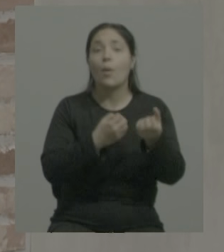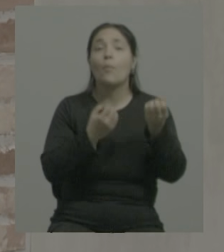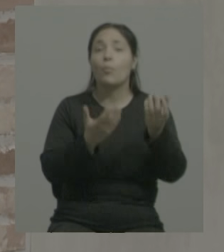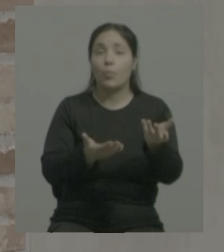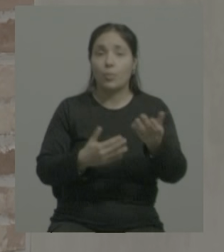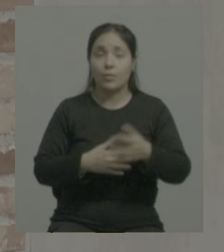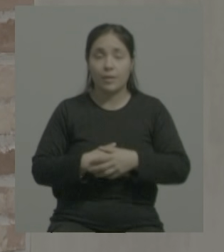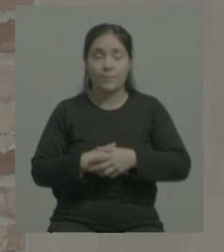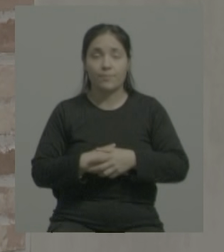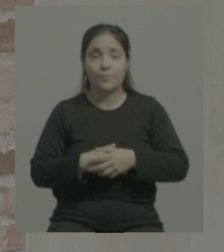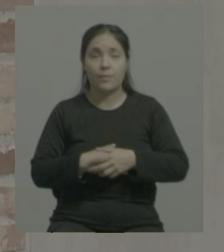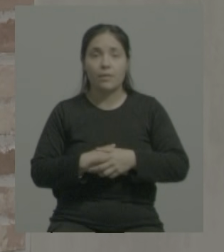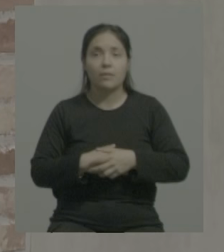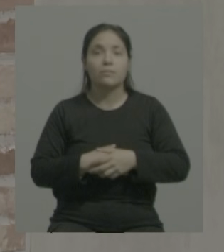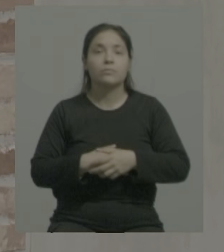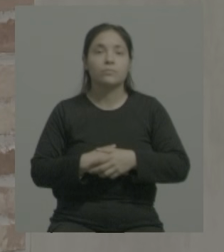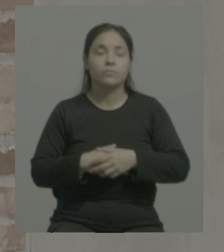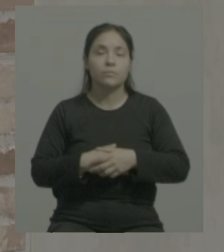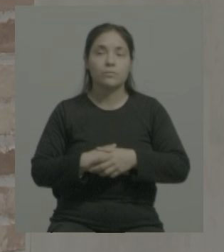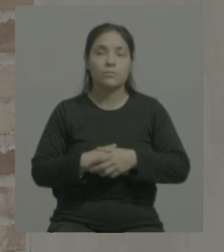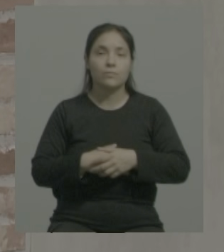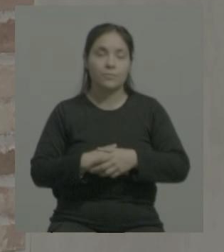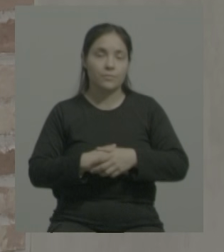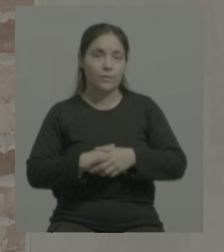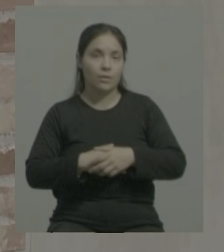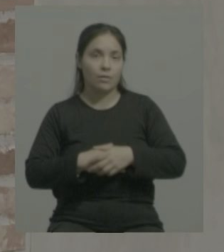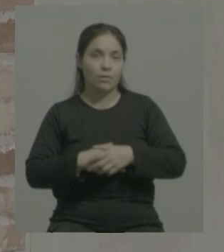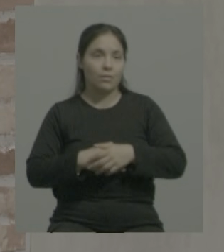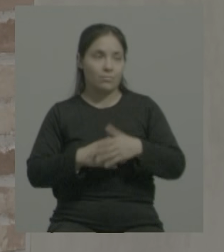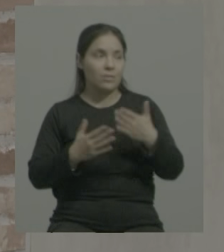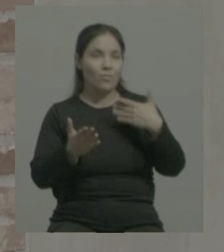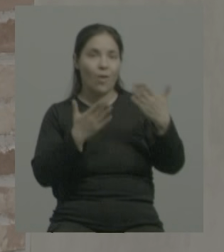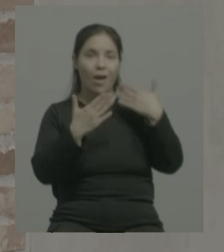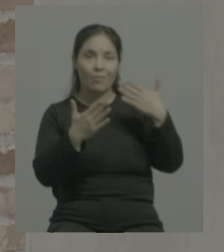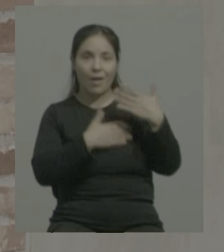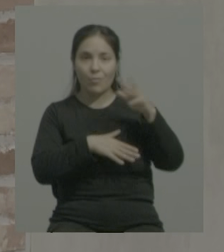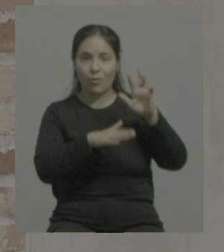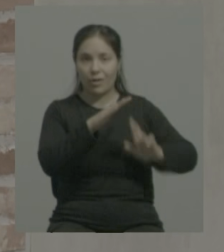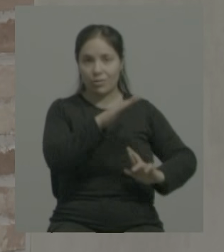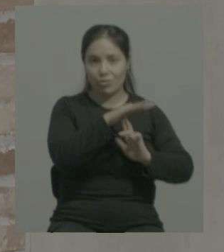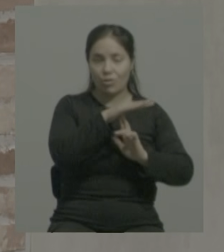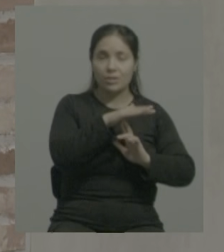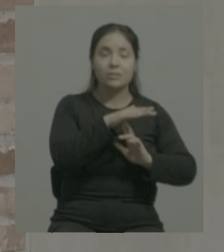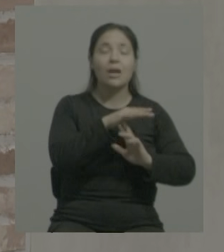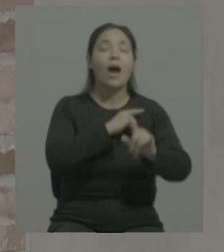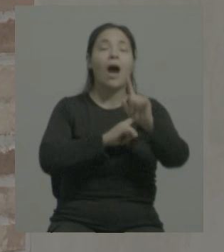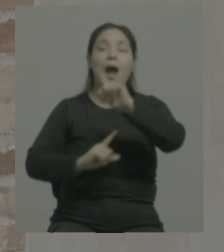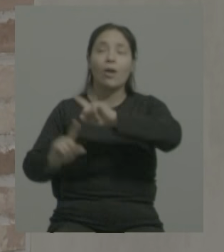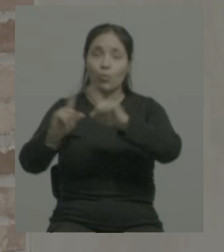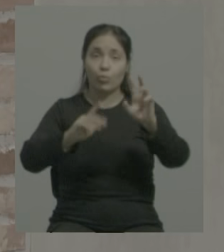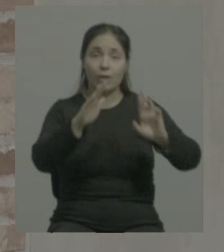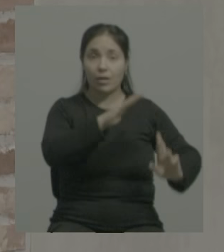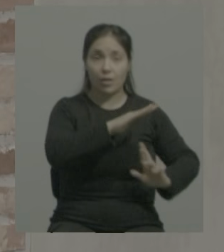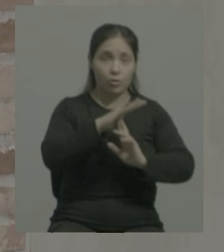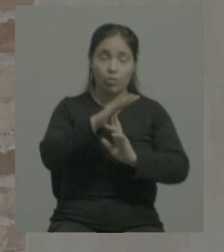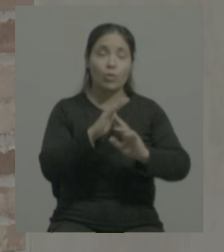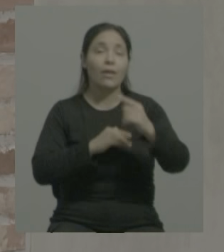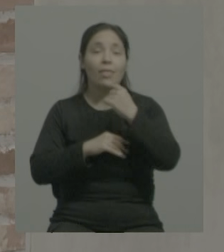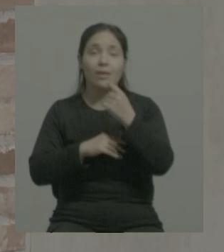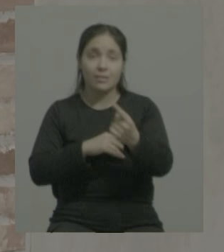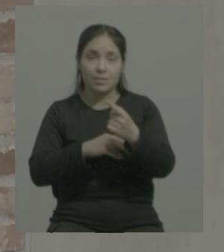lo decíamos más temprano cuando hablábamos con la rectora, esto de que algunos rectores sostienen que la